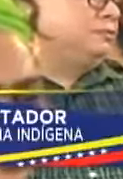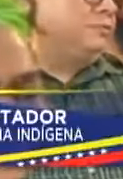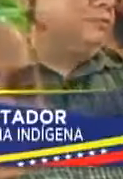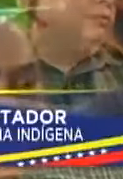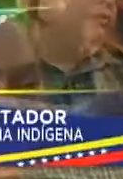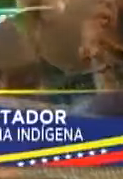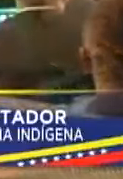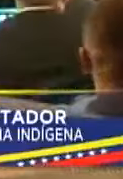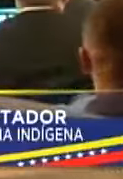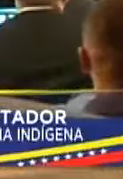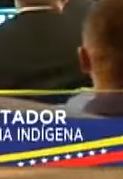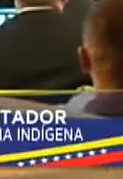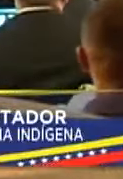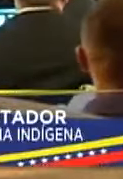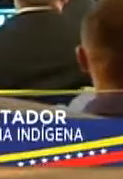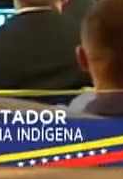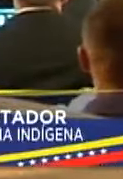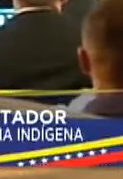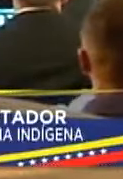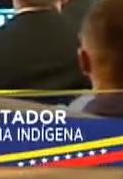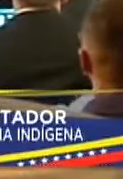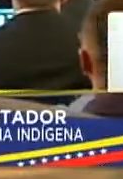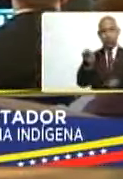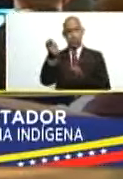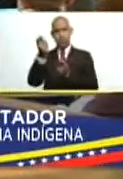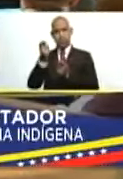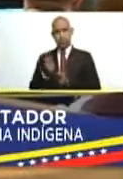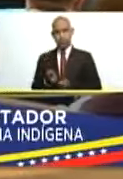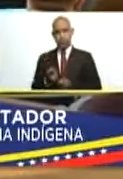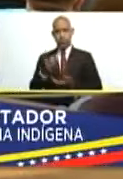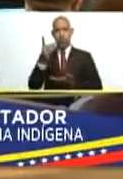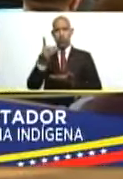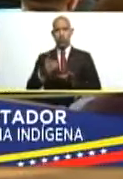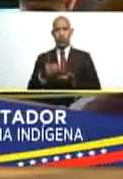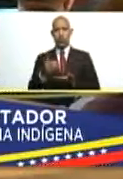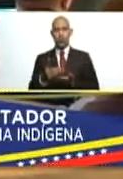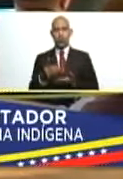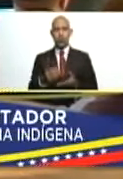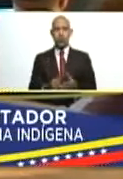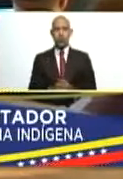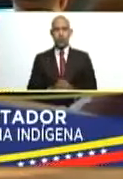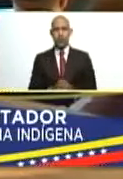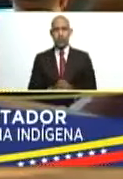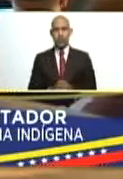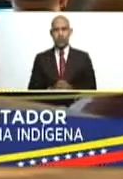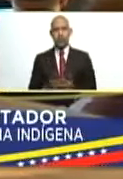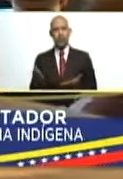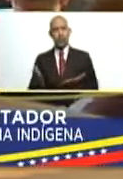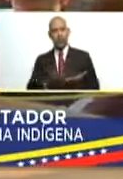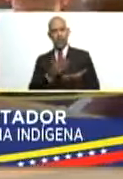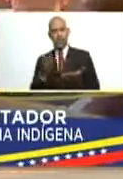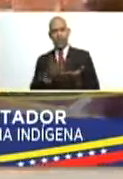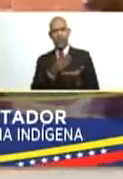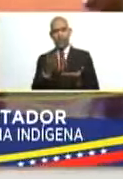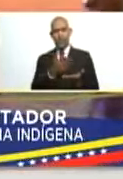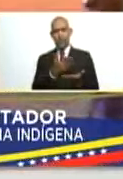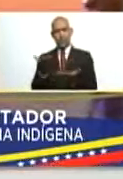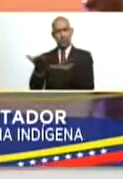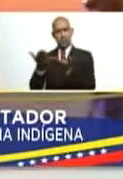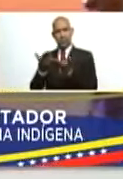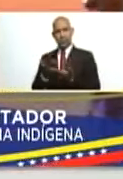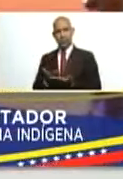Bueno, aquí he recibido el documento. Y un libro que me regala